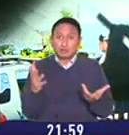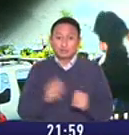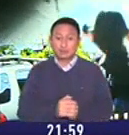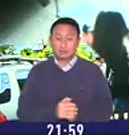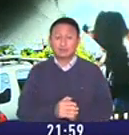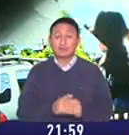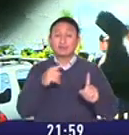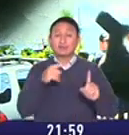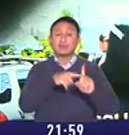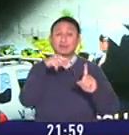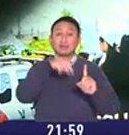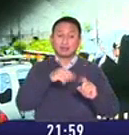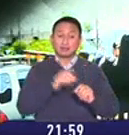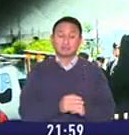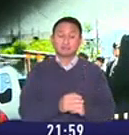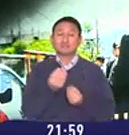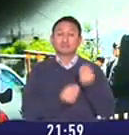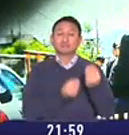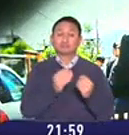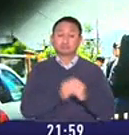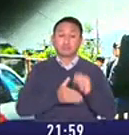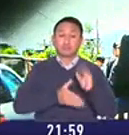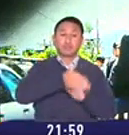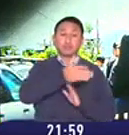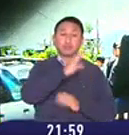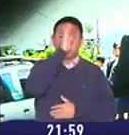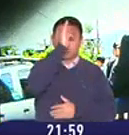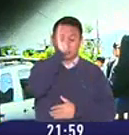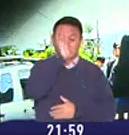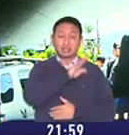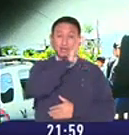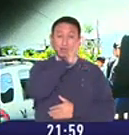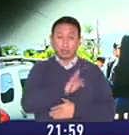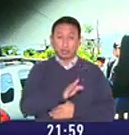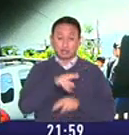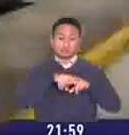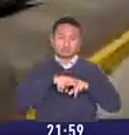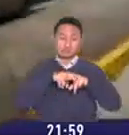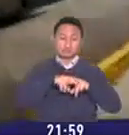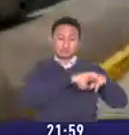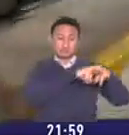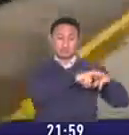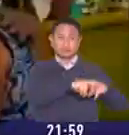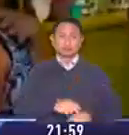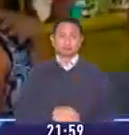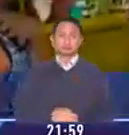occisa tuvo que ser trasladada a un hospital en una camioneta.